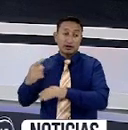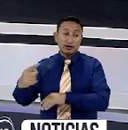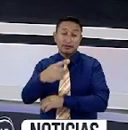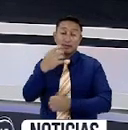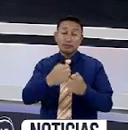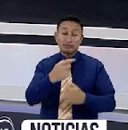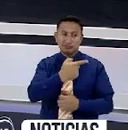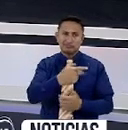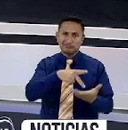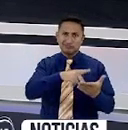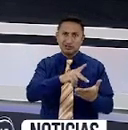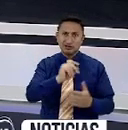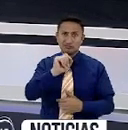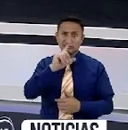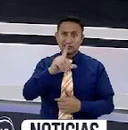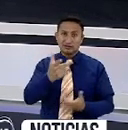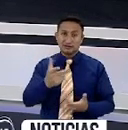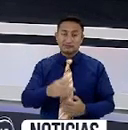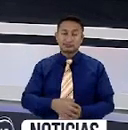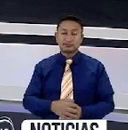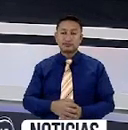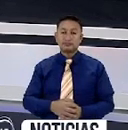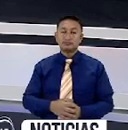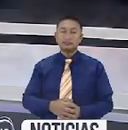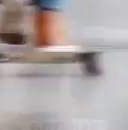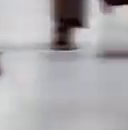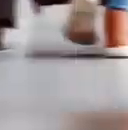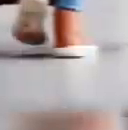altos costos que tienen que